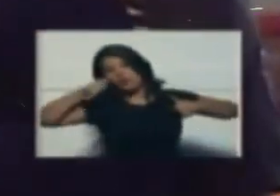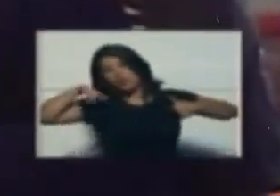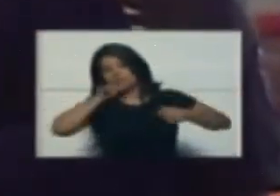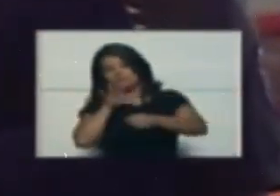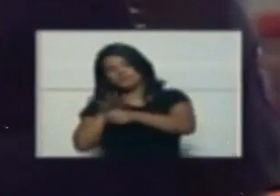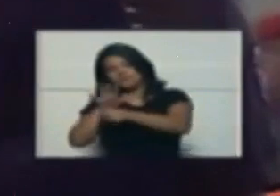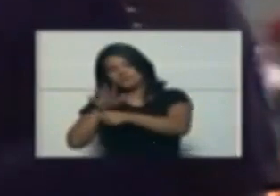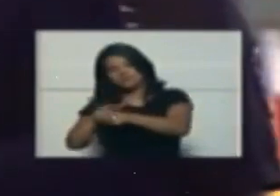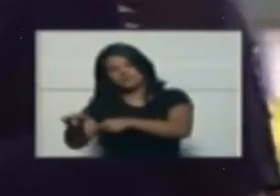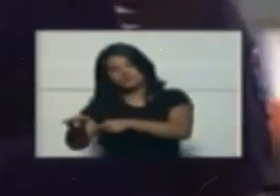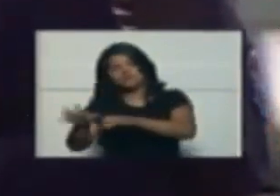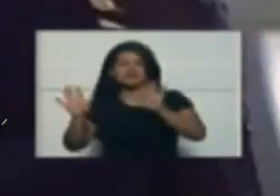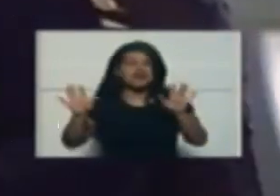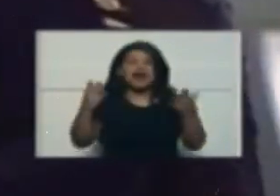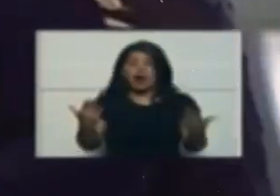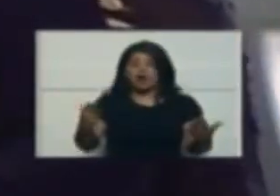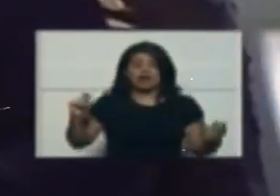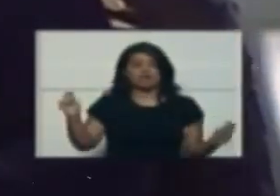se lo estamos devolviendo.